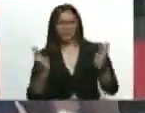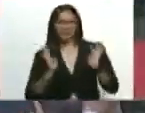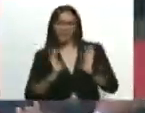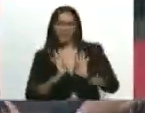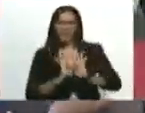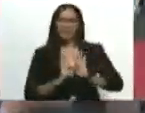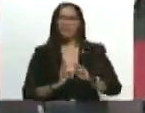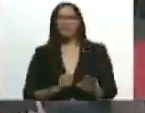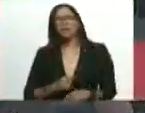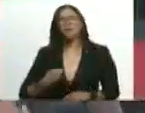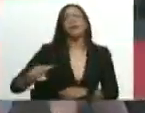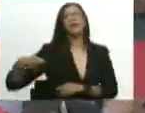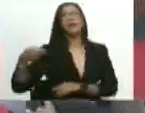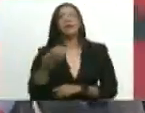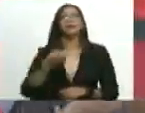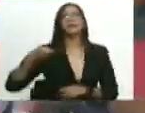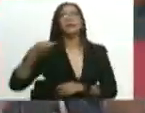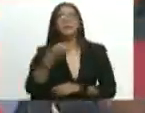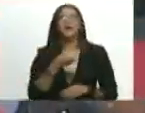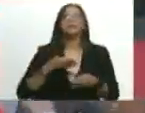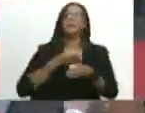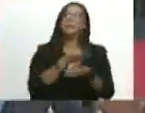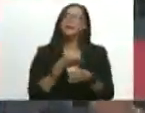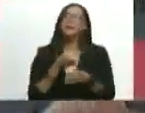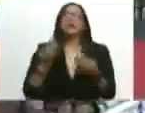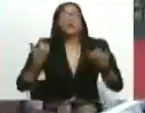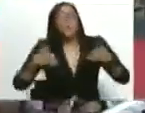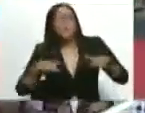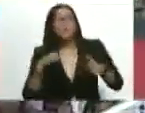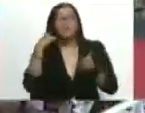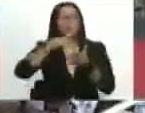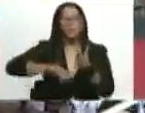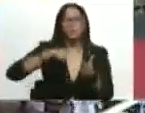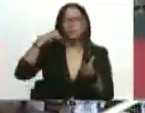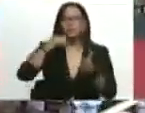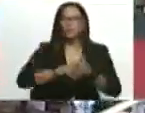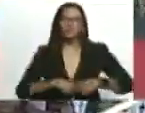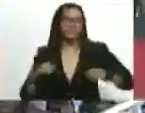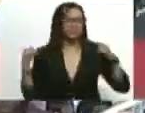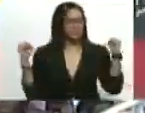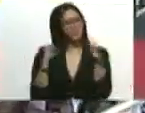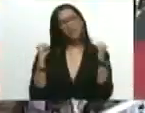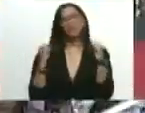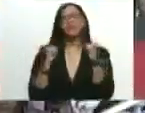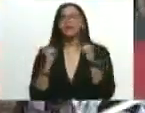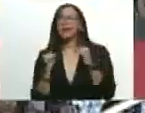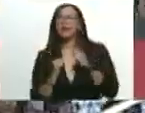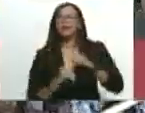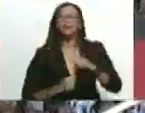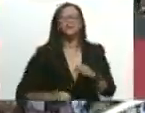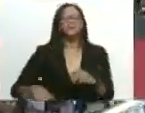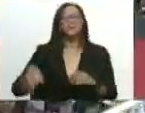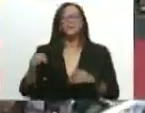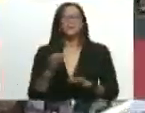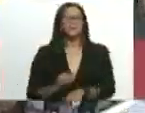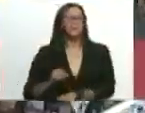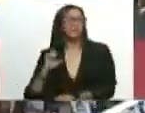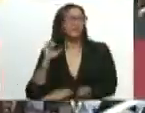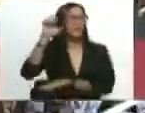adornan la serranía para que vayan buscando leña por si la lucha se enfría